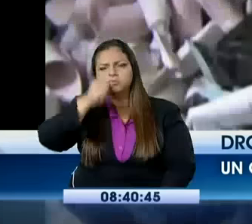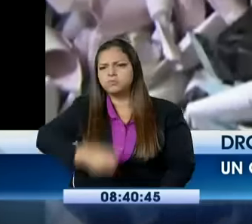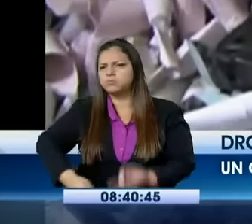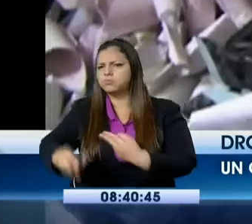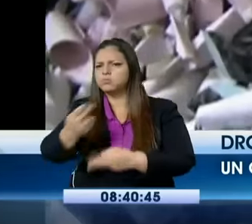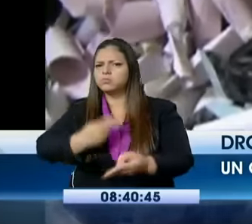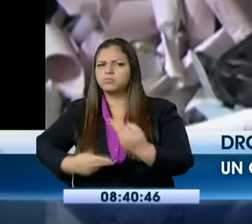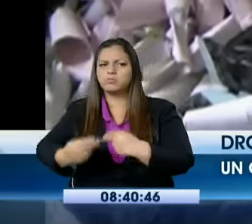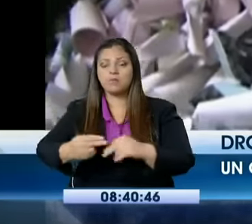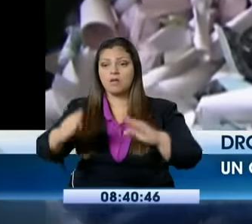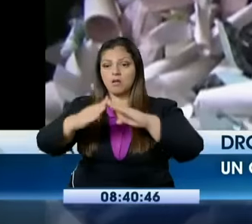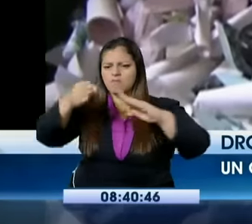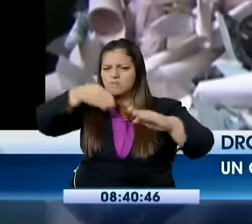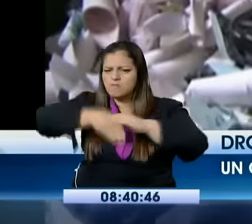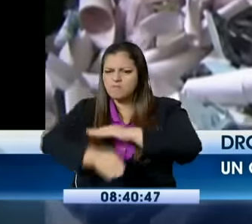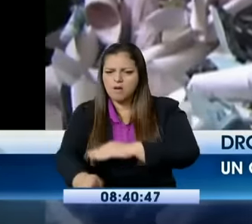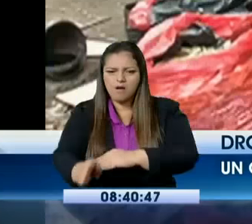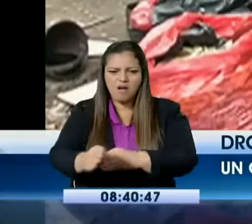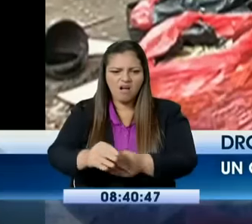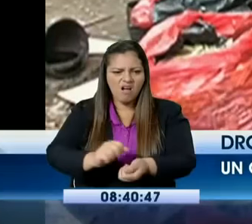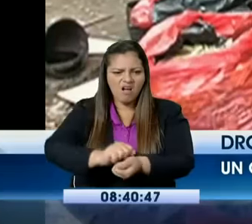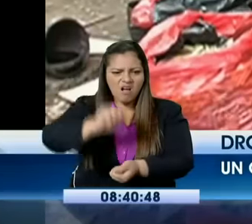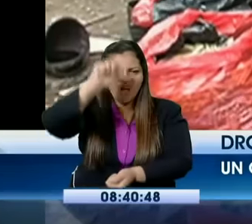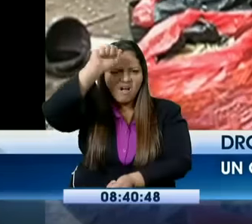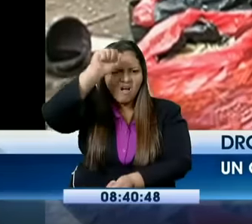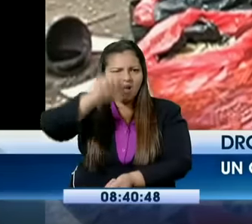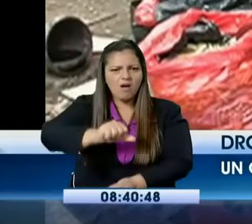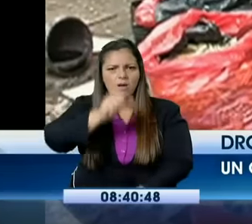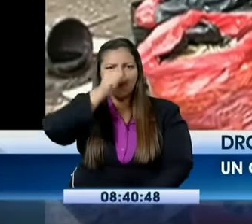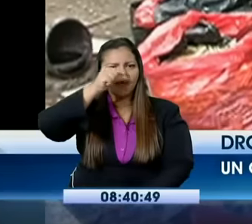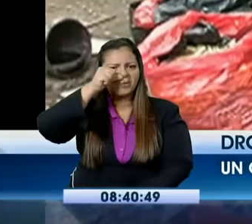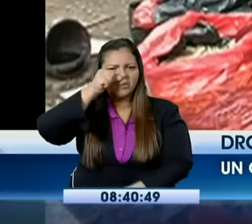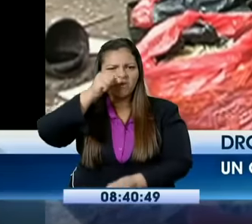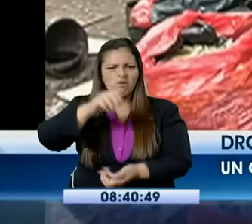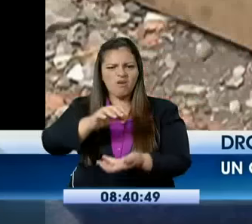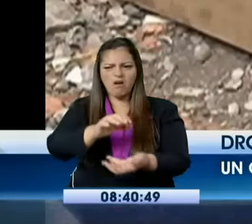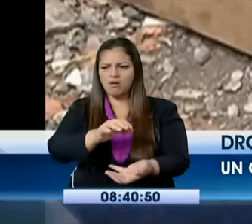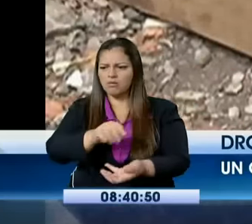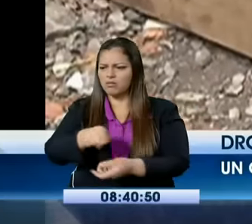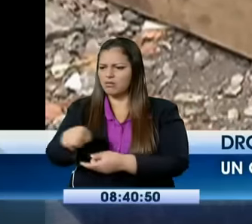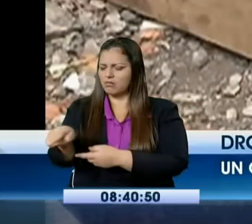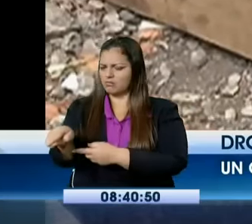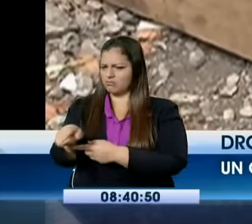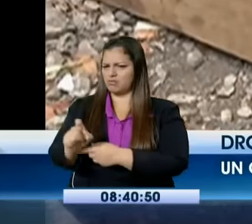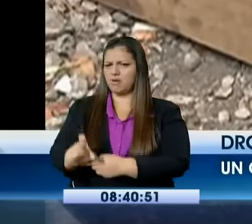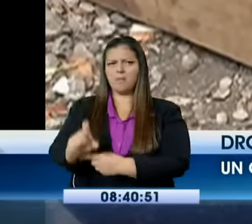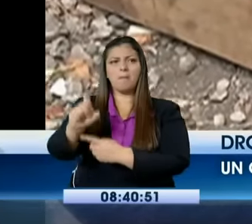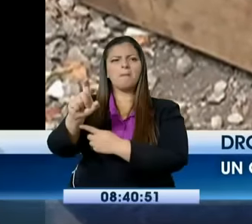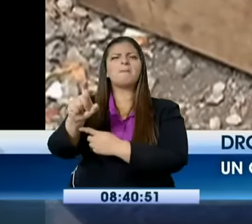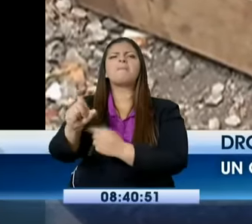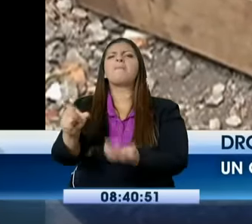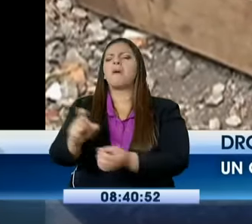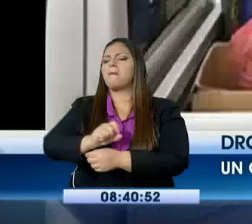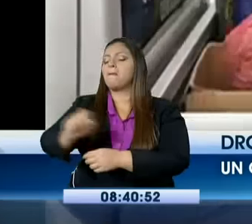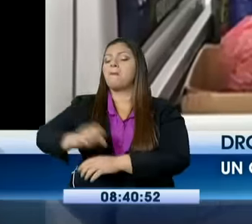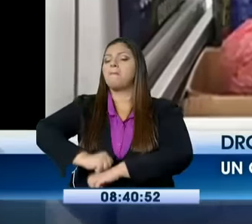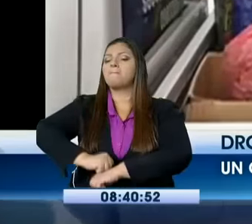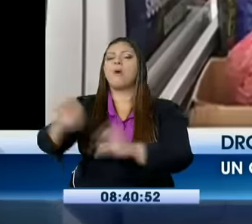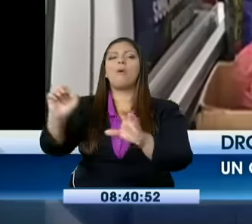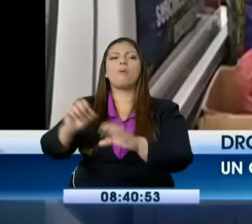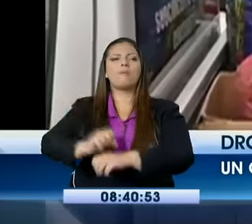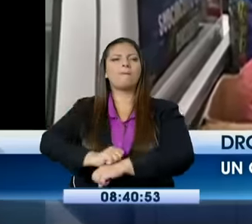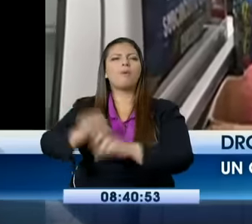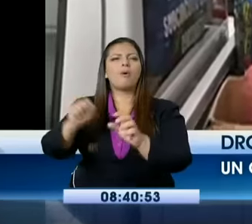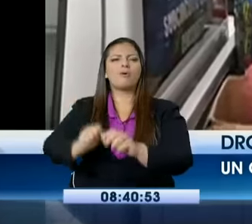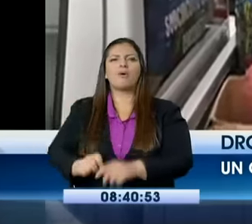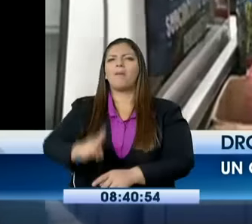Pero los agentes también se encontraron con gran cantidad de explosivos, conocidos como camaretas, dejando sorprendidos incluso a los integrantes